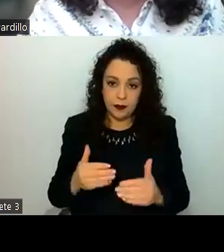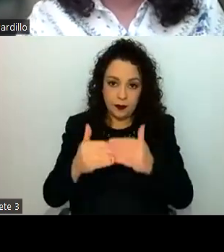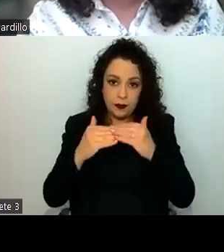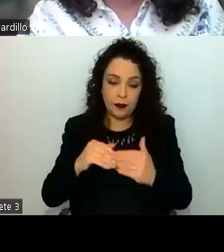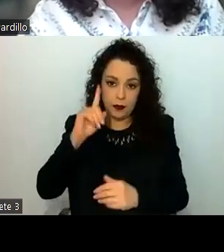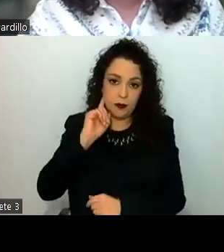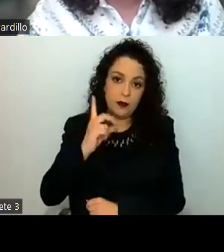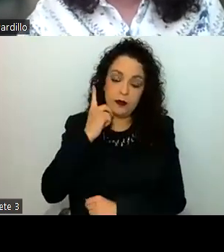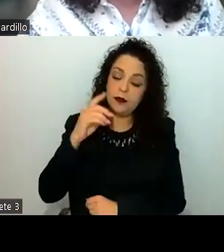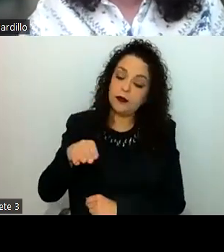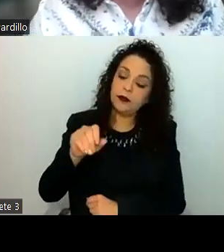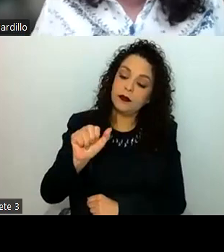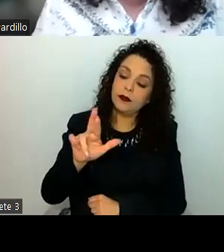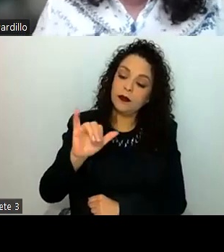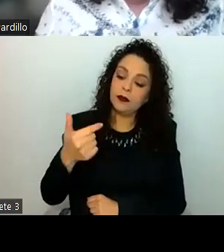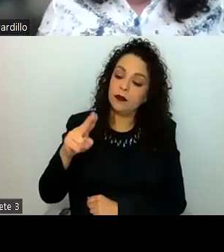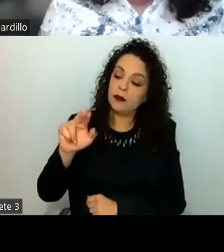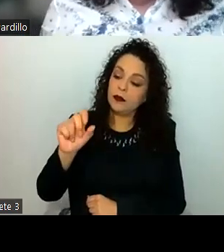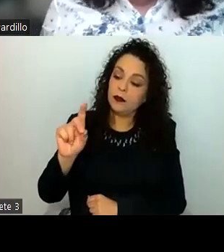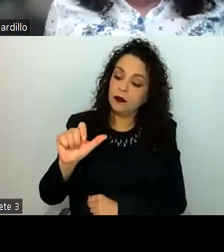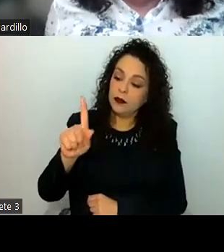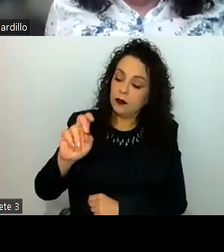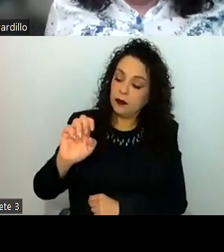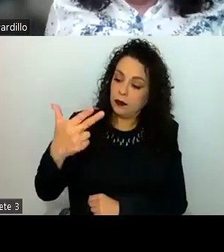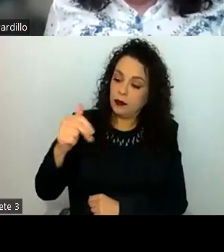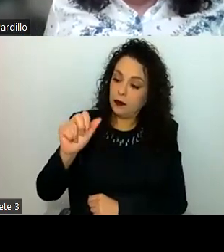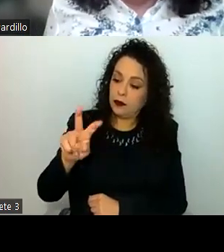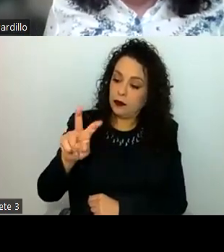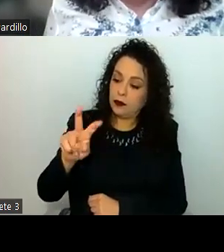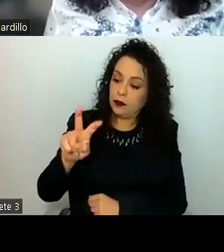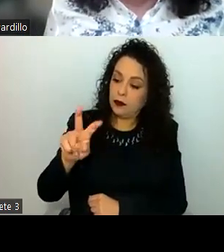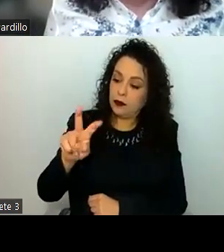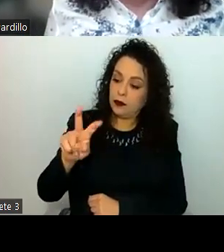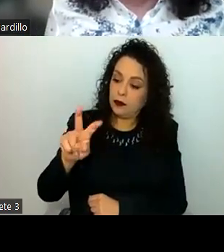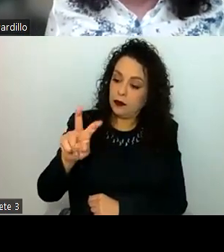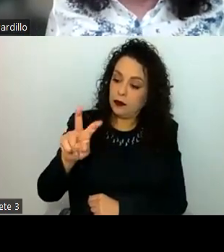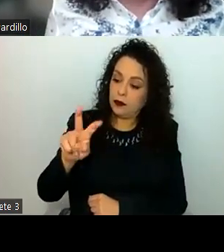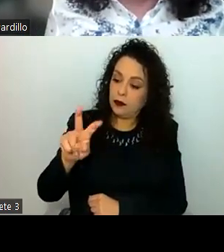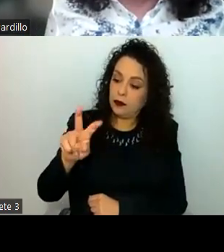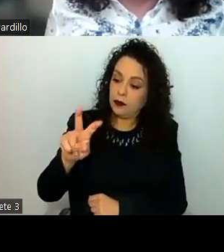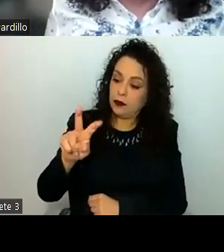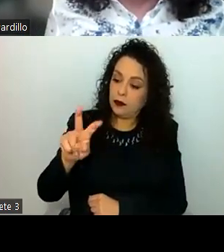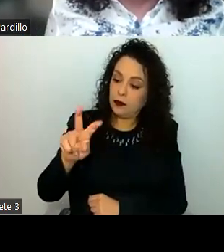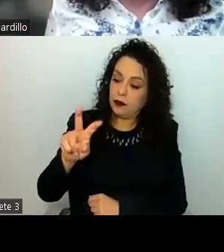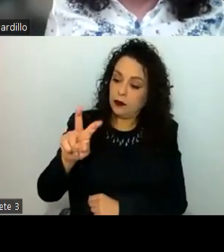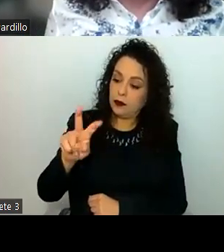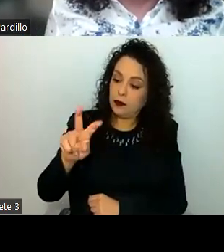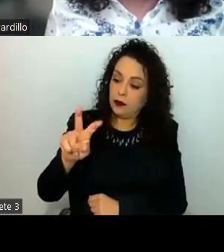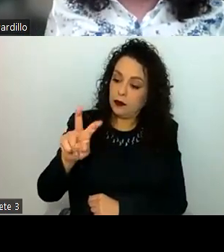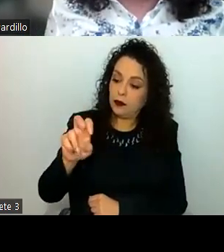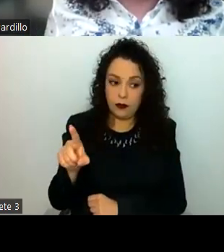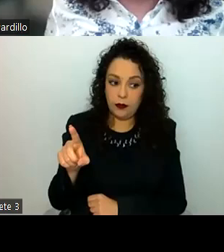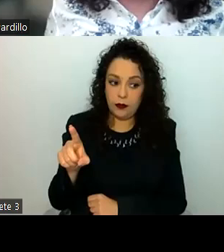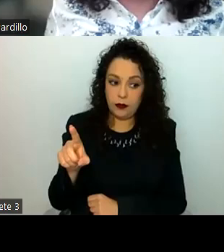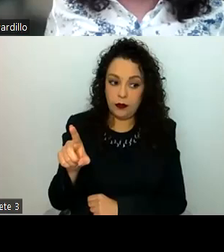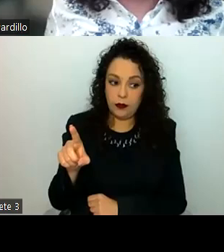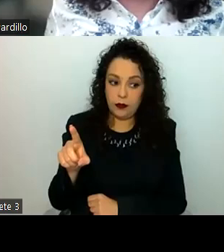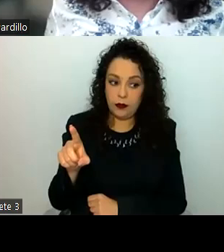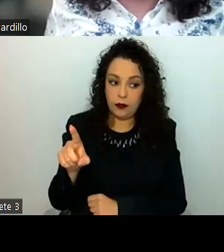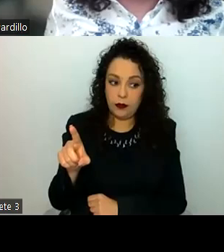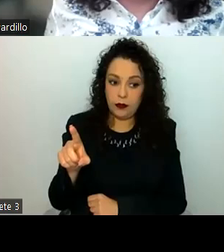Diputada María Guadalupe Chávez Contreras. Chávez Contreras a favor. Diputado Jonathan Colmenares Rentería.